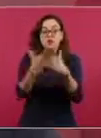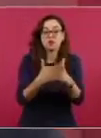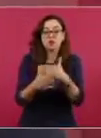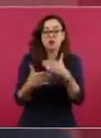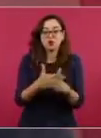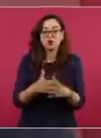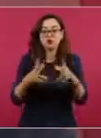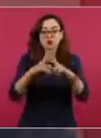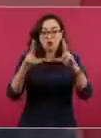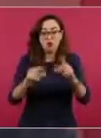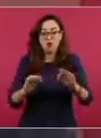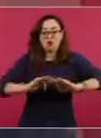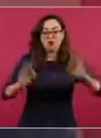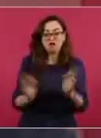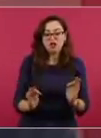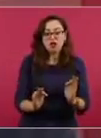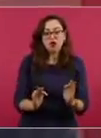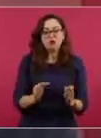fría,